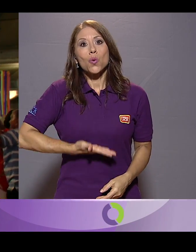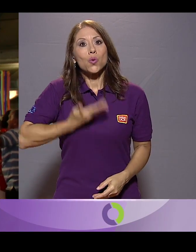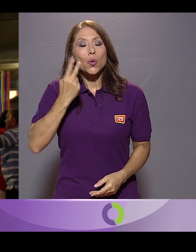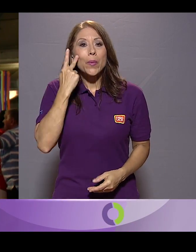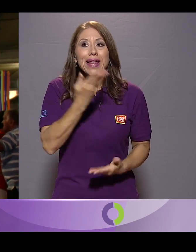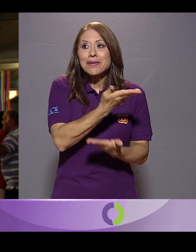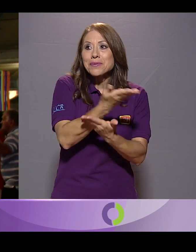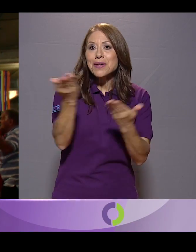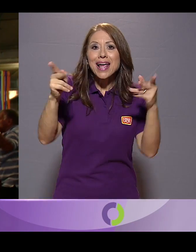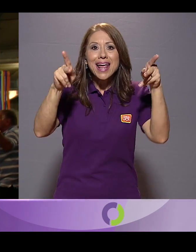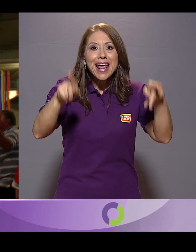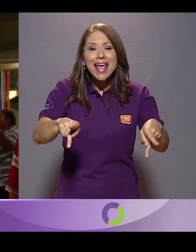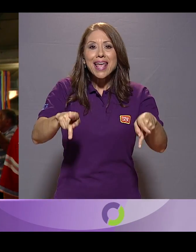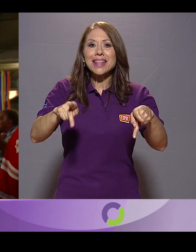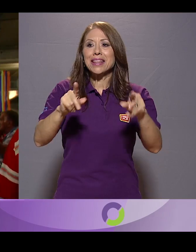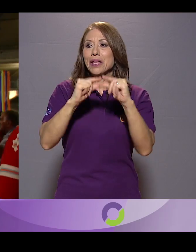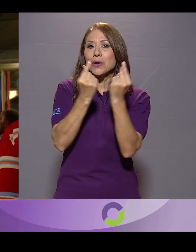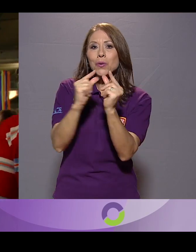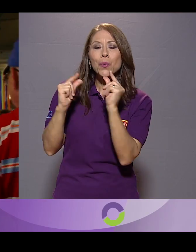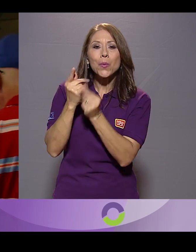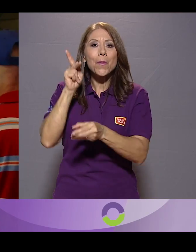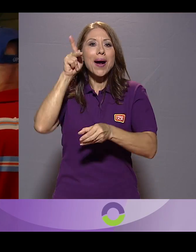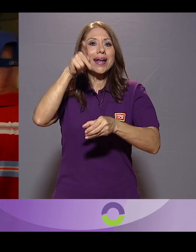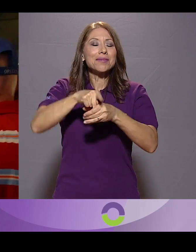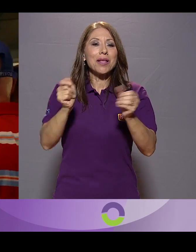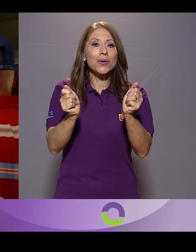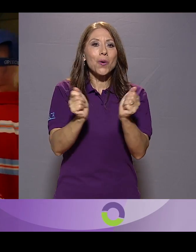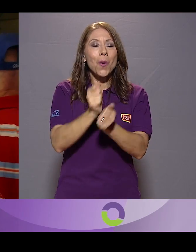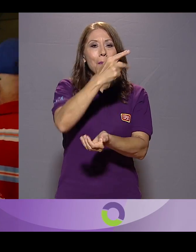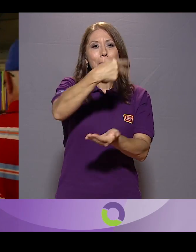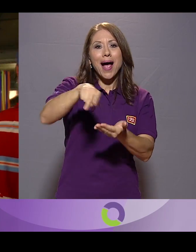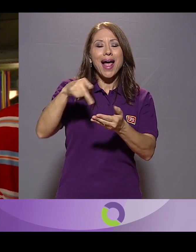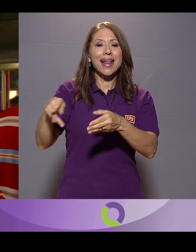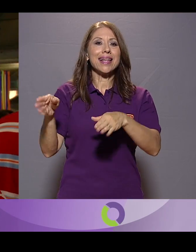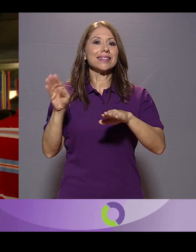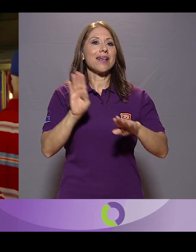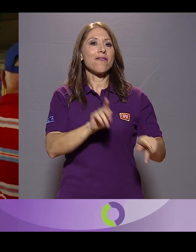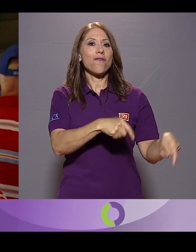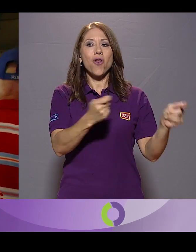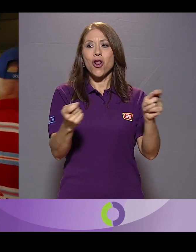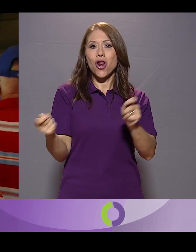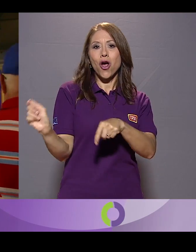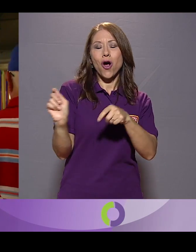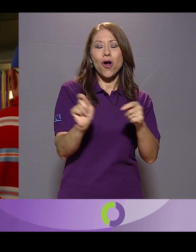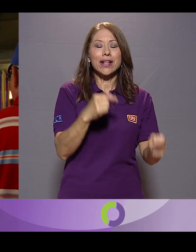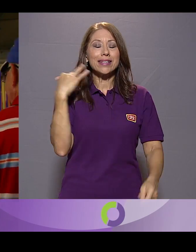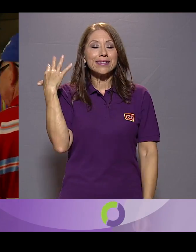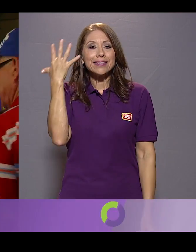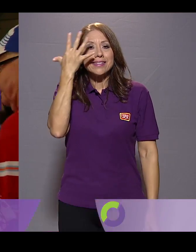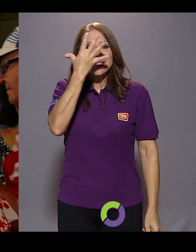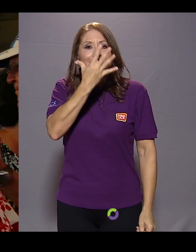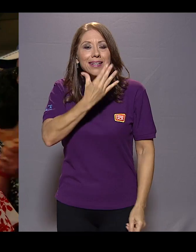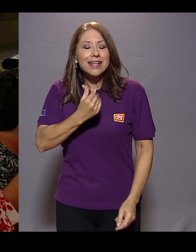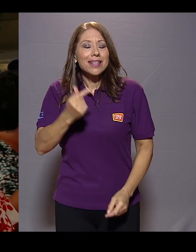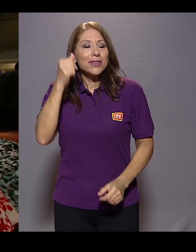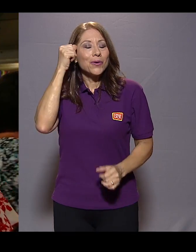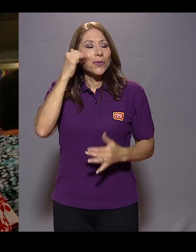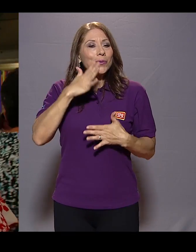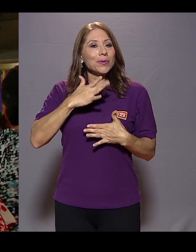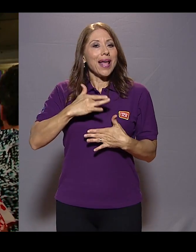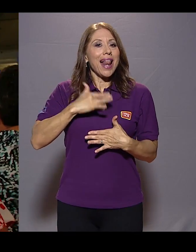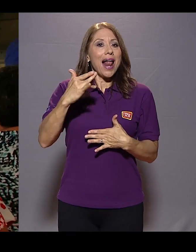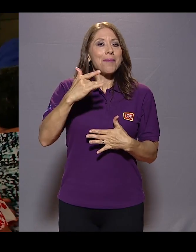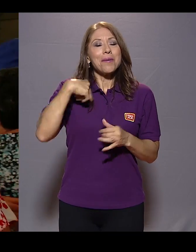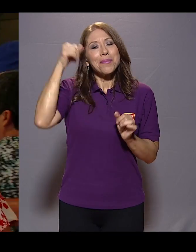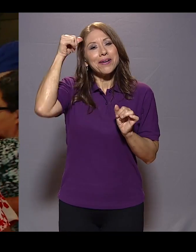tanto grupo participando con los bailes folclóricos. Tan lindo, porque eso me llega al alma, me recuerda a mi